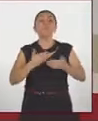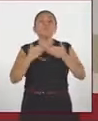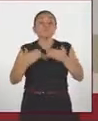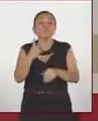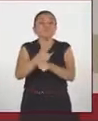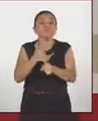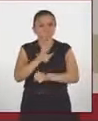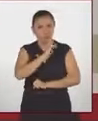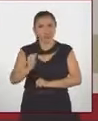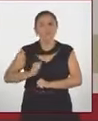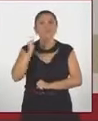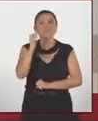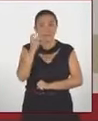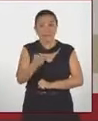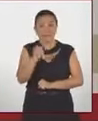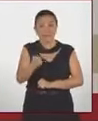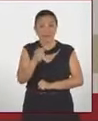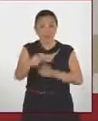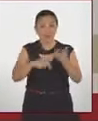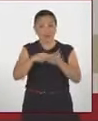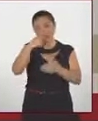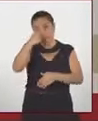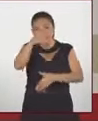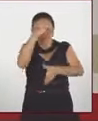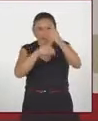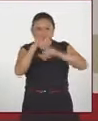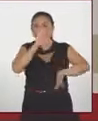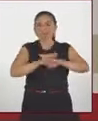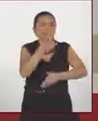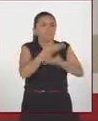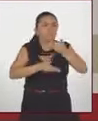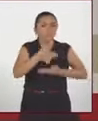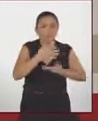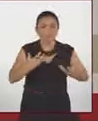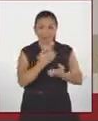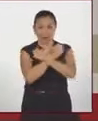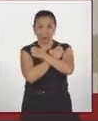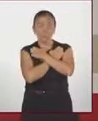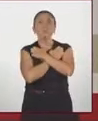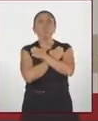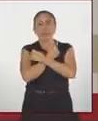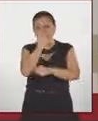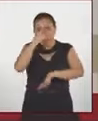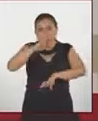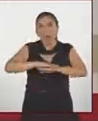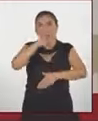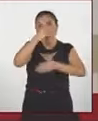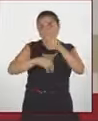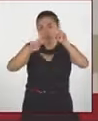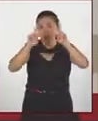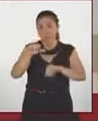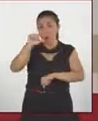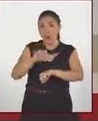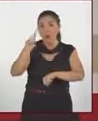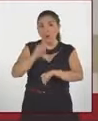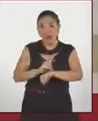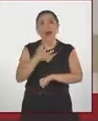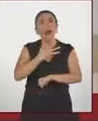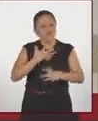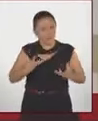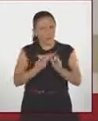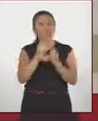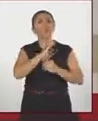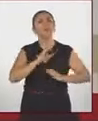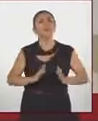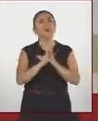invitamos a aprovechar este gran espacio de crecimiento y colaboración educativa. Para adentrarnos en el tema de hoy, participen con